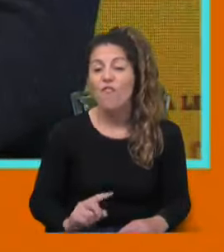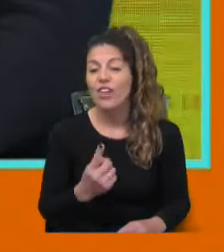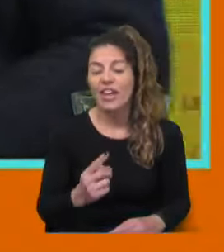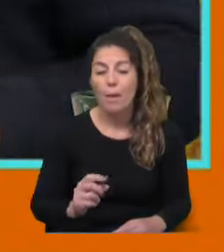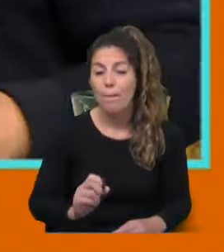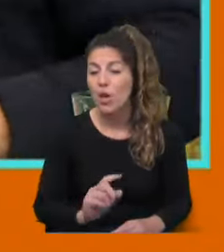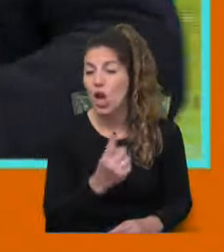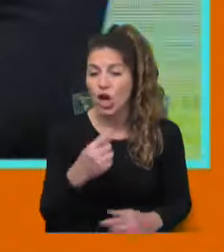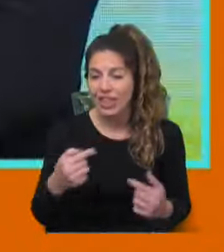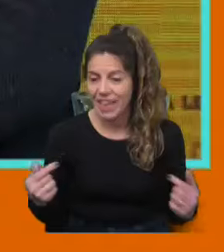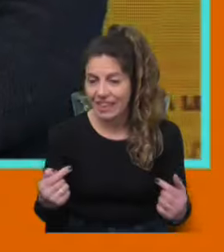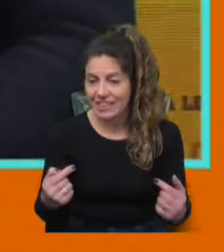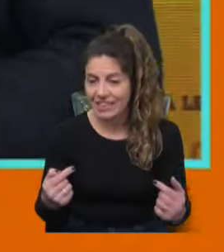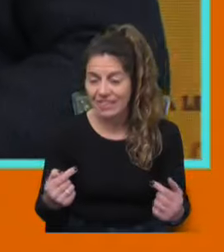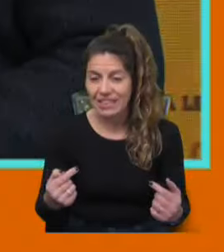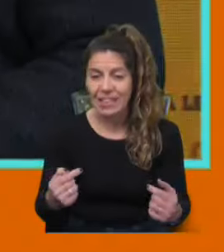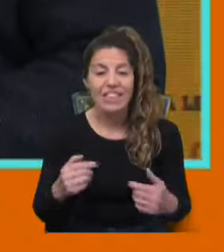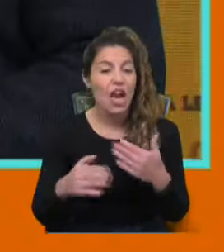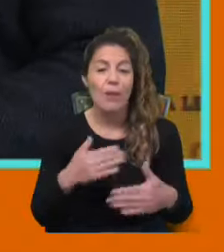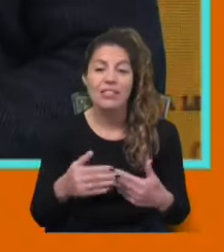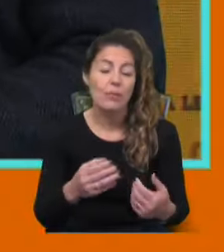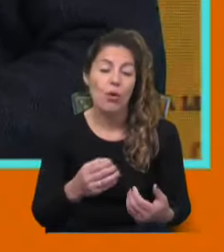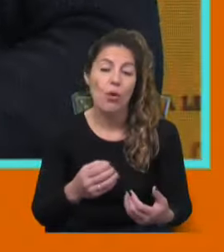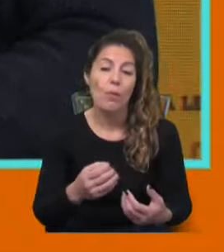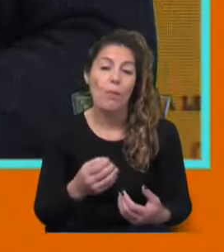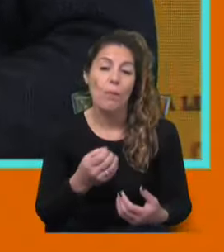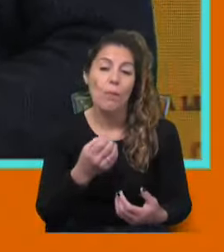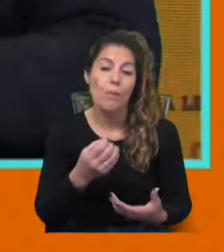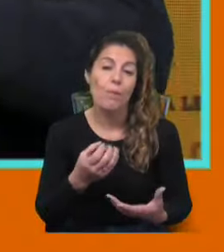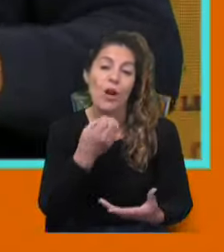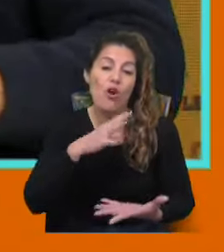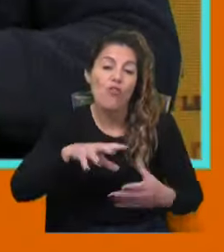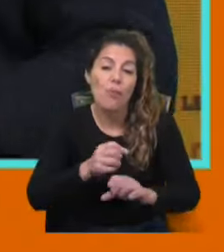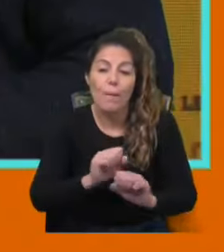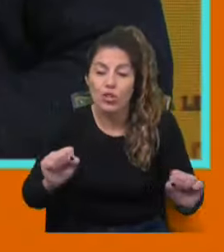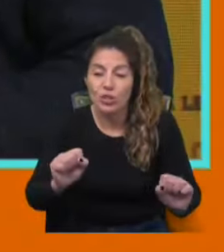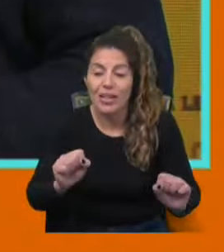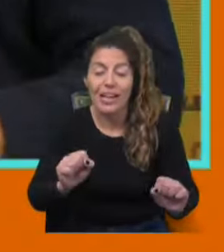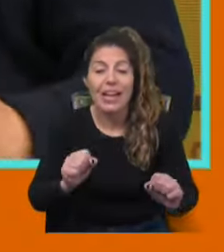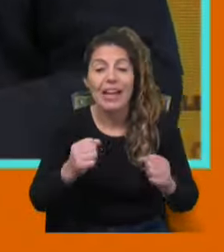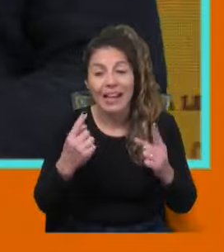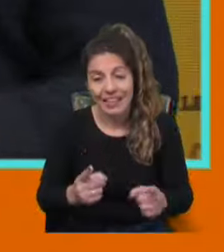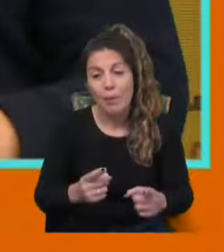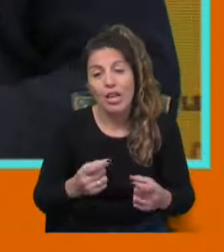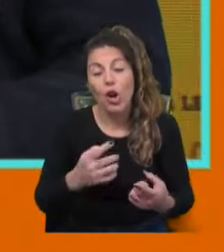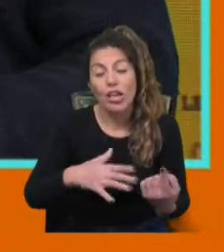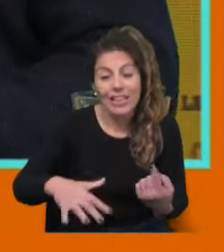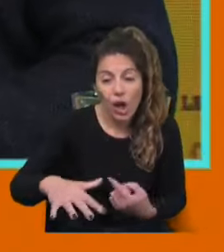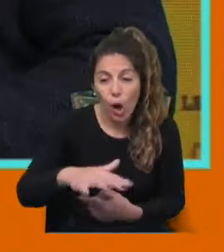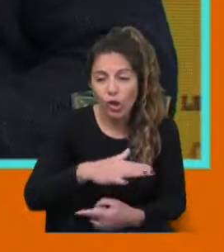prioridades y avancemos al mejor ritmo posible, que va a estar condicionado en este contexto de tanta